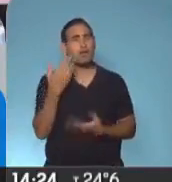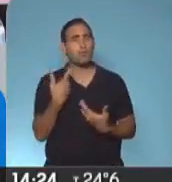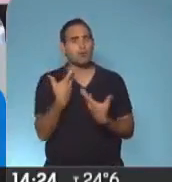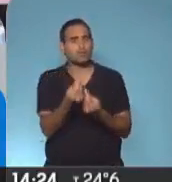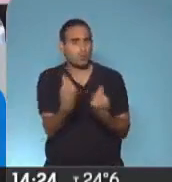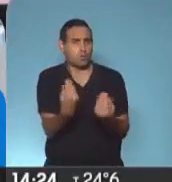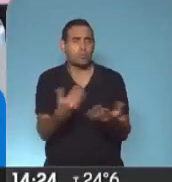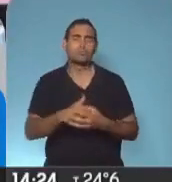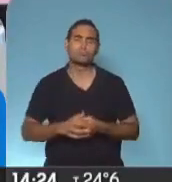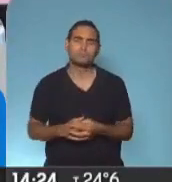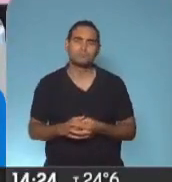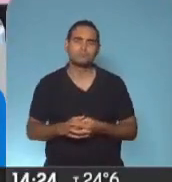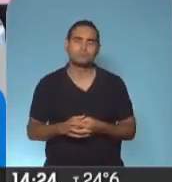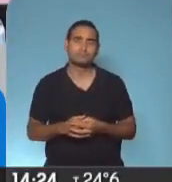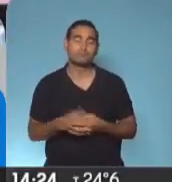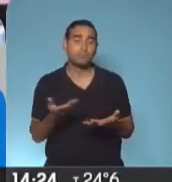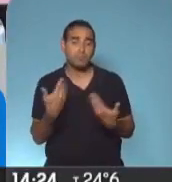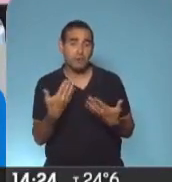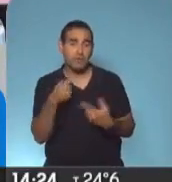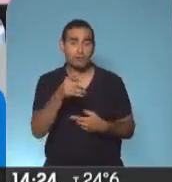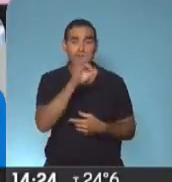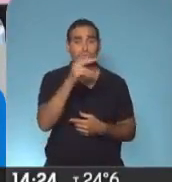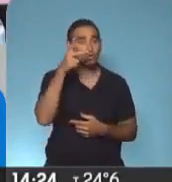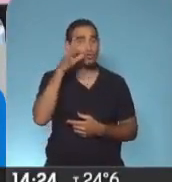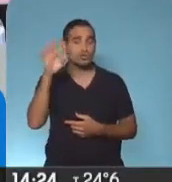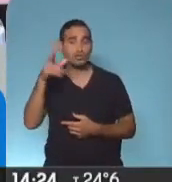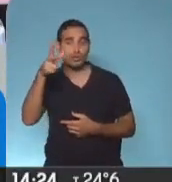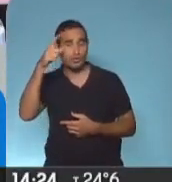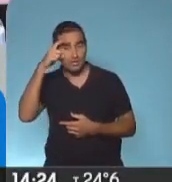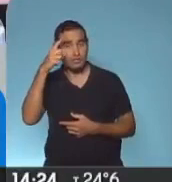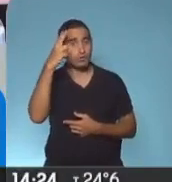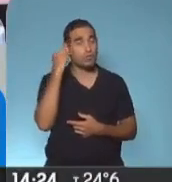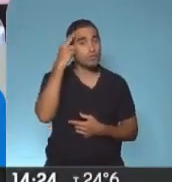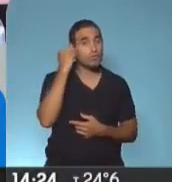colaborar? Bueno, puede ser a través del